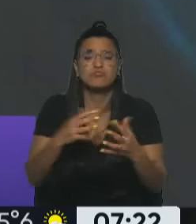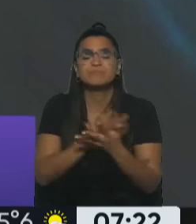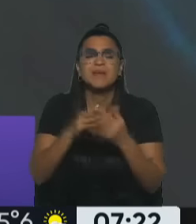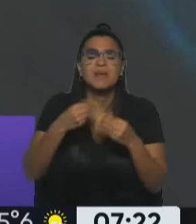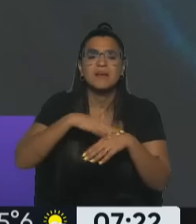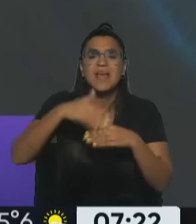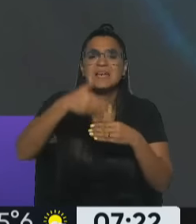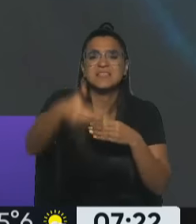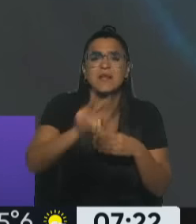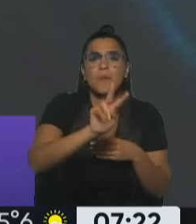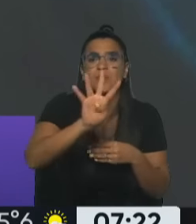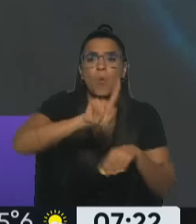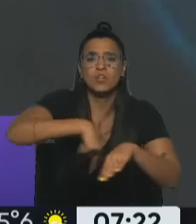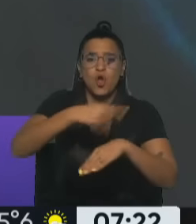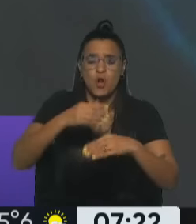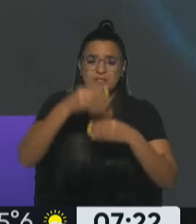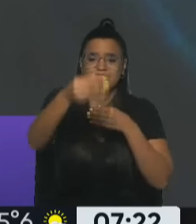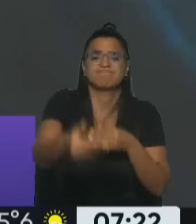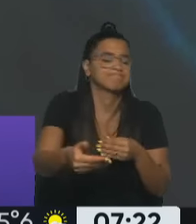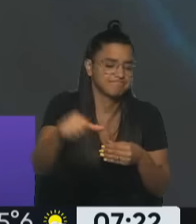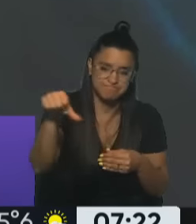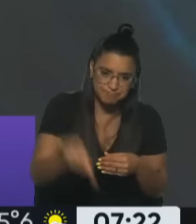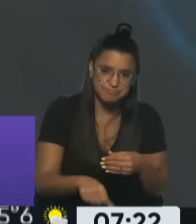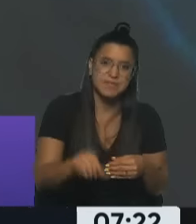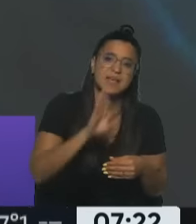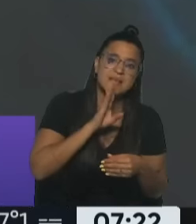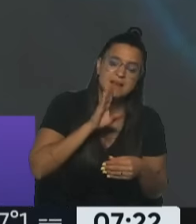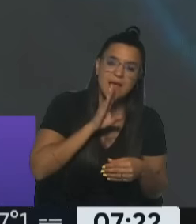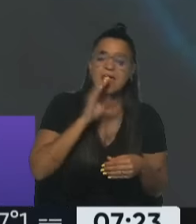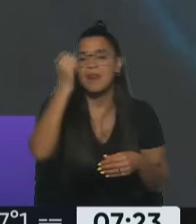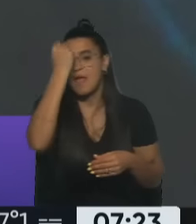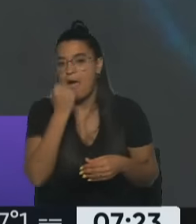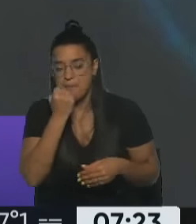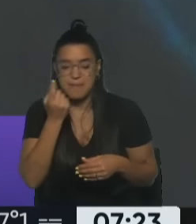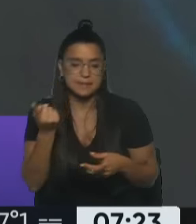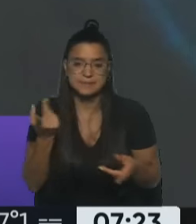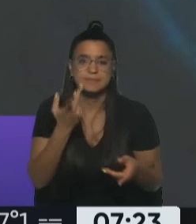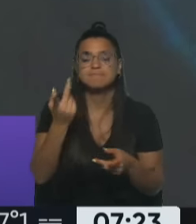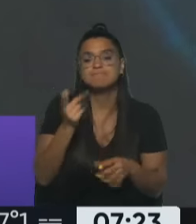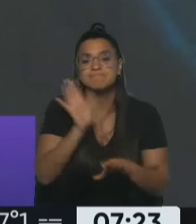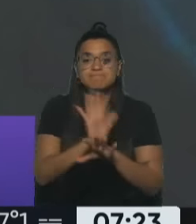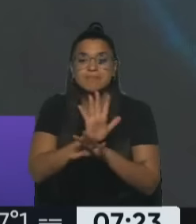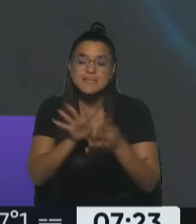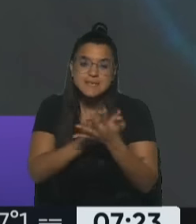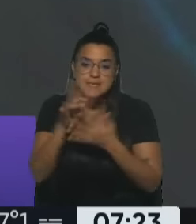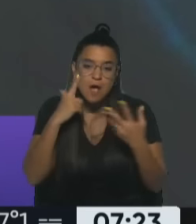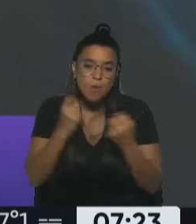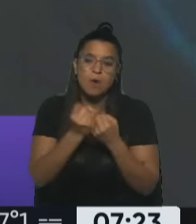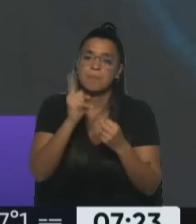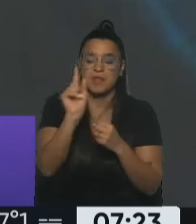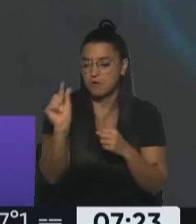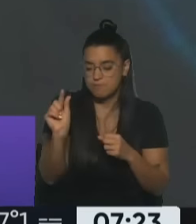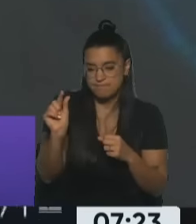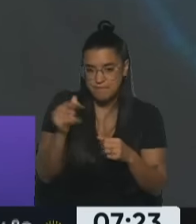sea 24 horas más, la tregua entre Israel y Hamás. Se esperaba que se llegara a un acuerdo, pero en el último